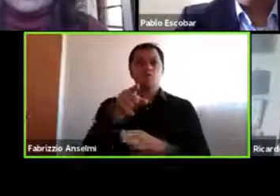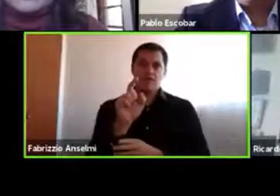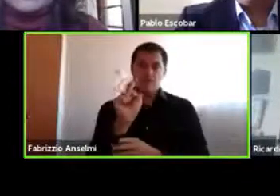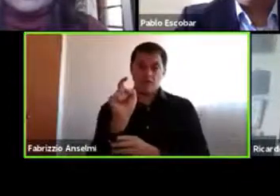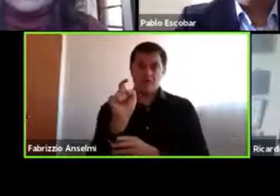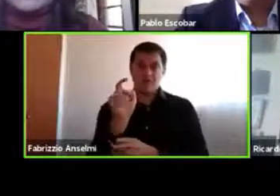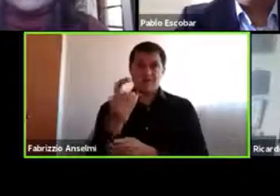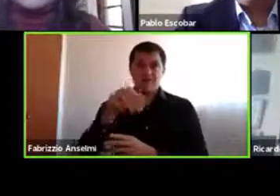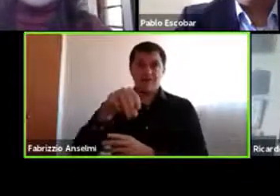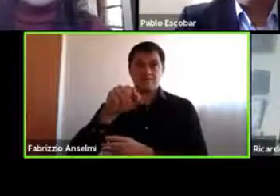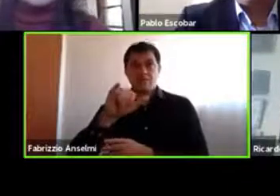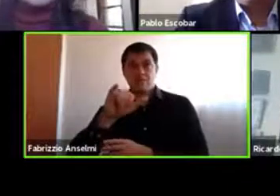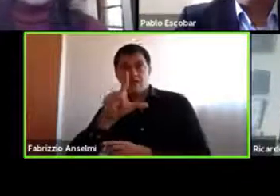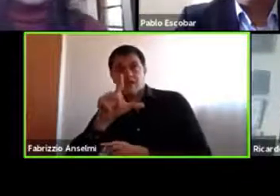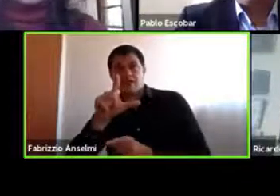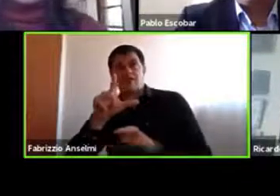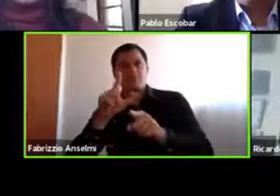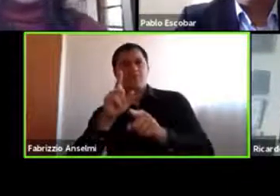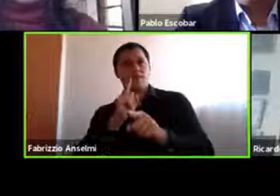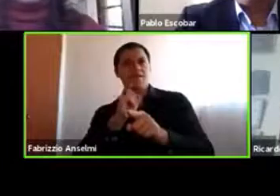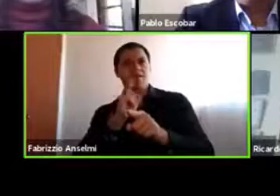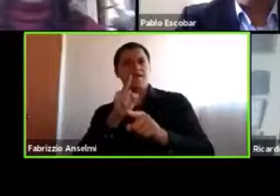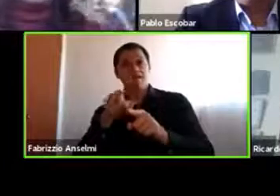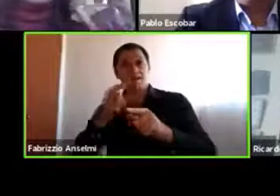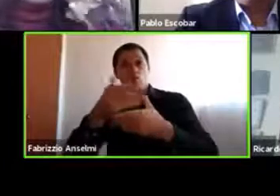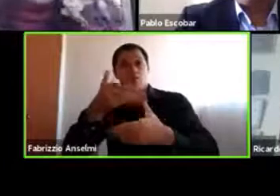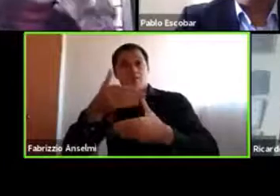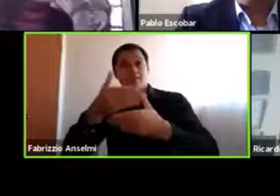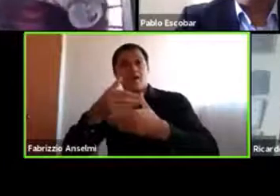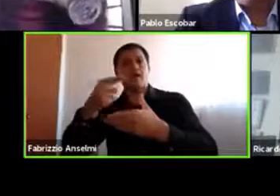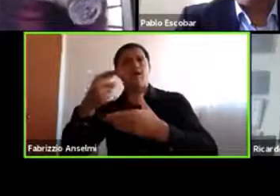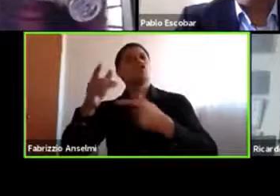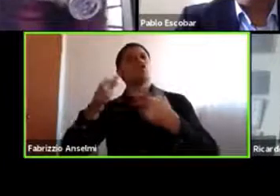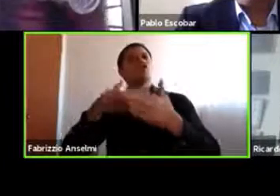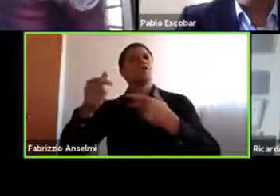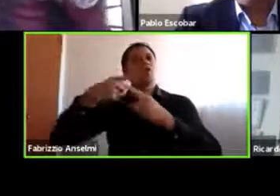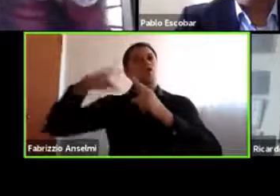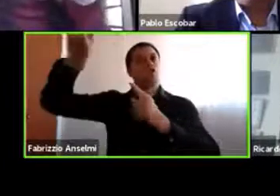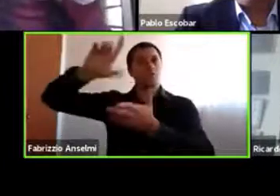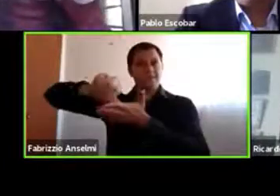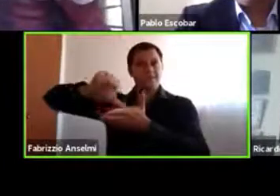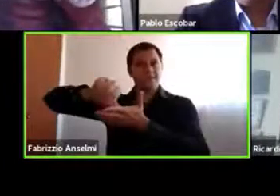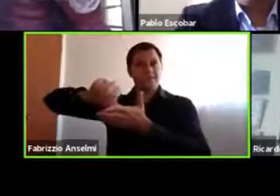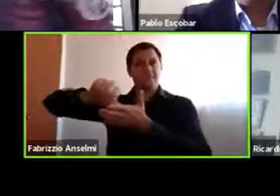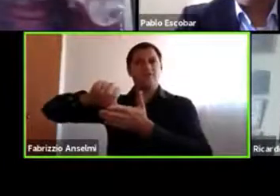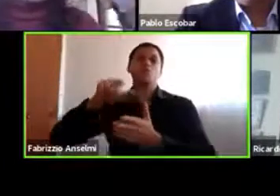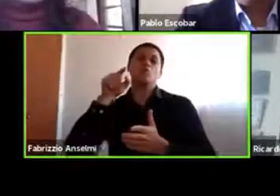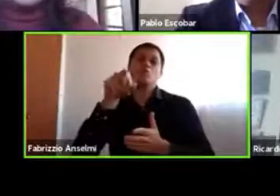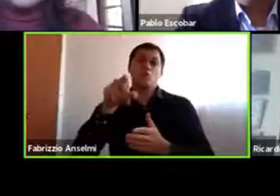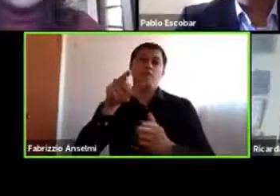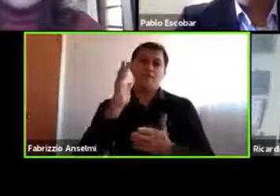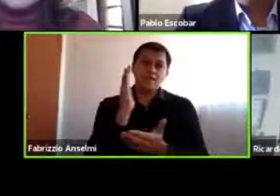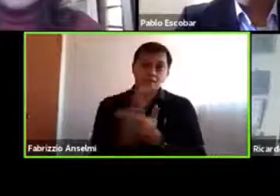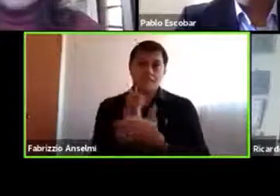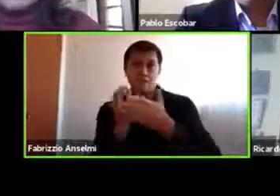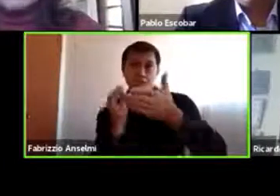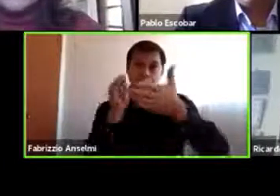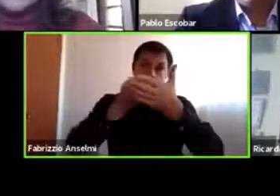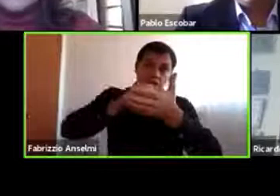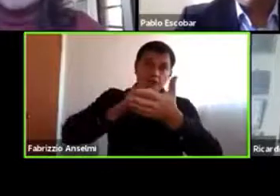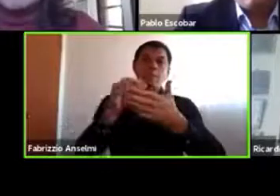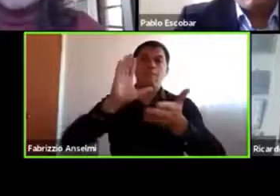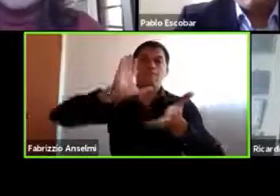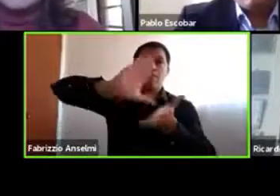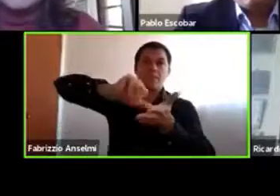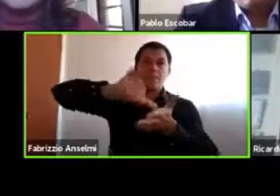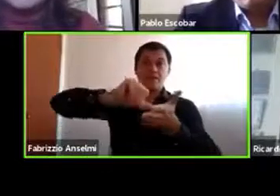eso no los está reconociendo. Prueben sacar otra cuenta de Gmail desde ahora, desde su casa en Chile, y meterse al Play Store de